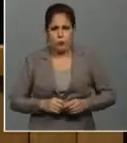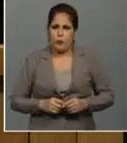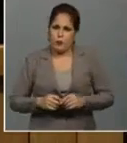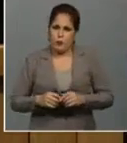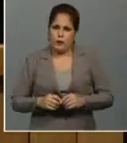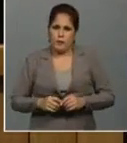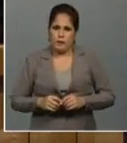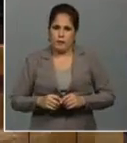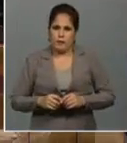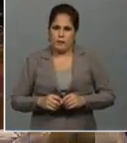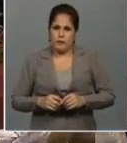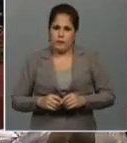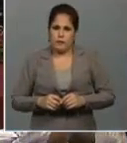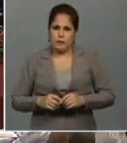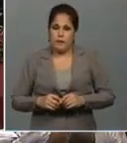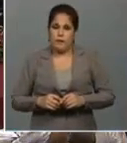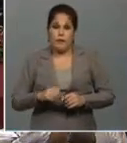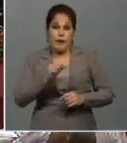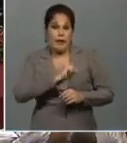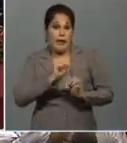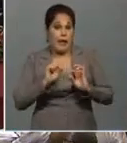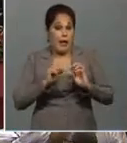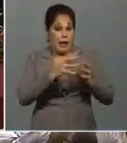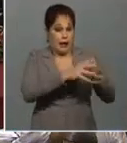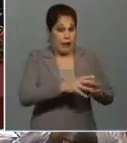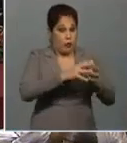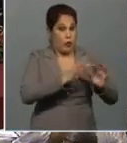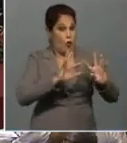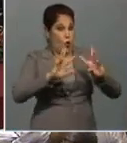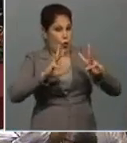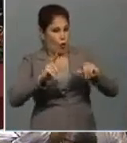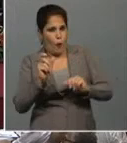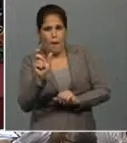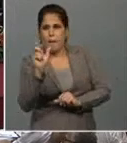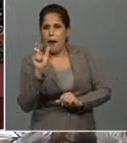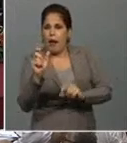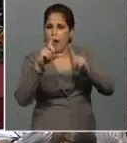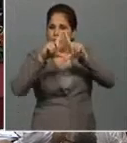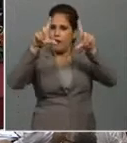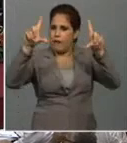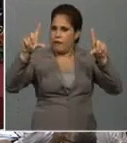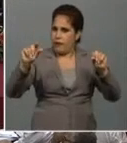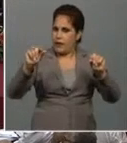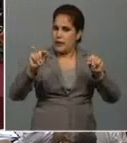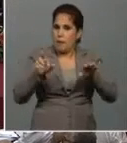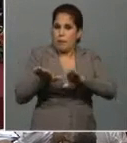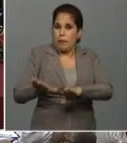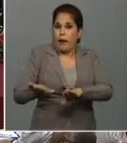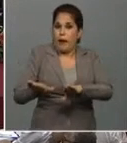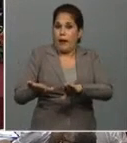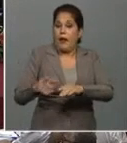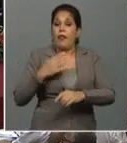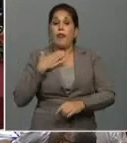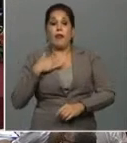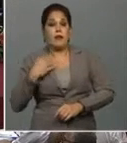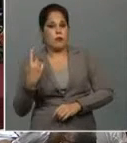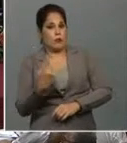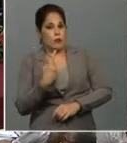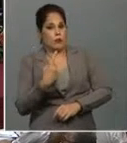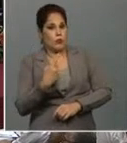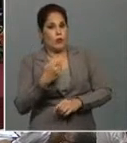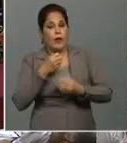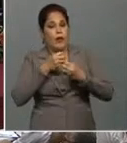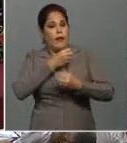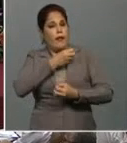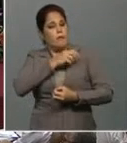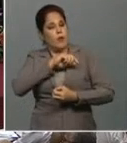felicidad tratan de robar unos temas palabras y frases para paralizar voluntades y destruir